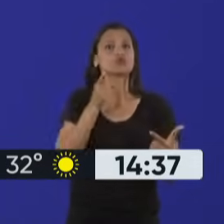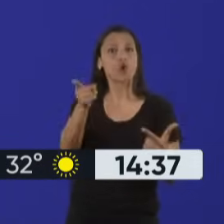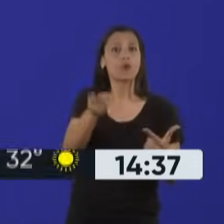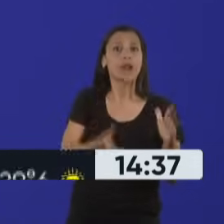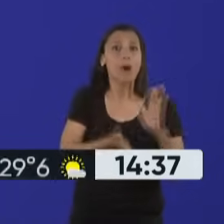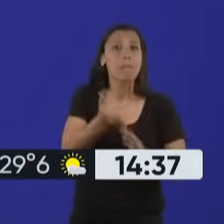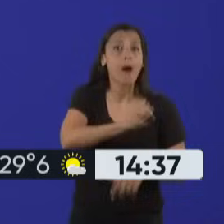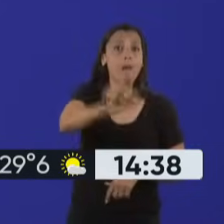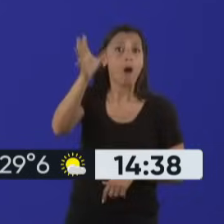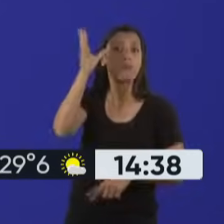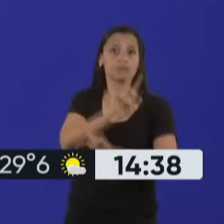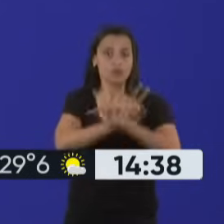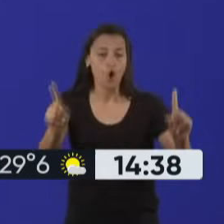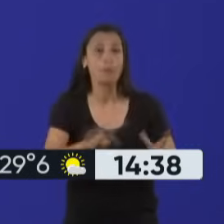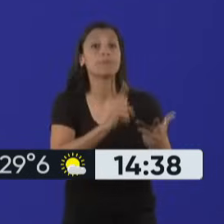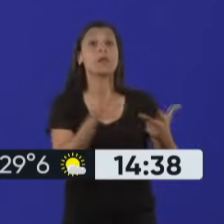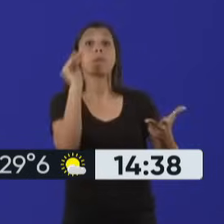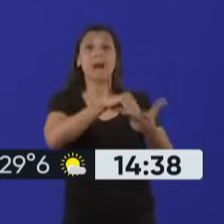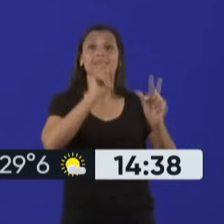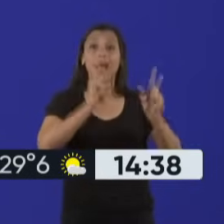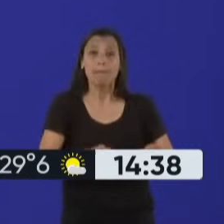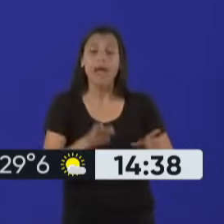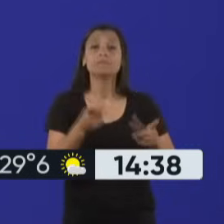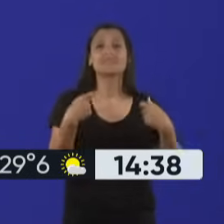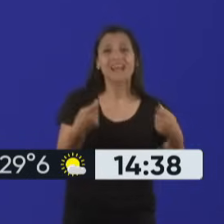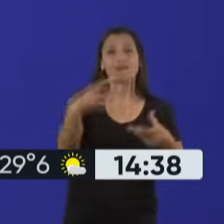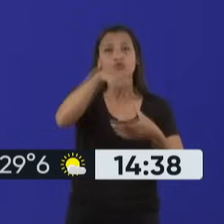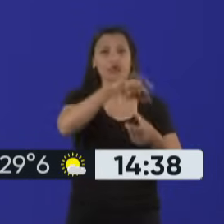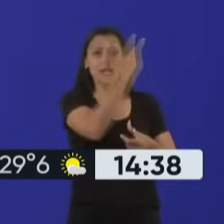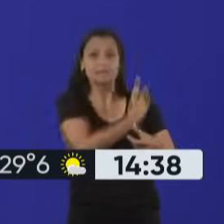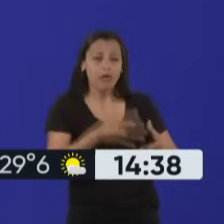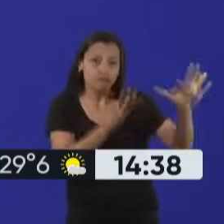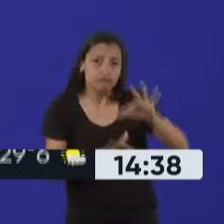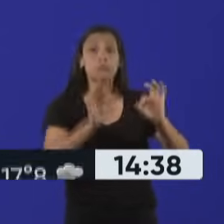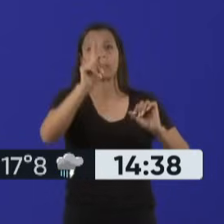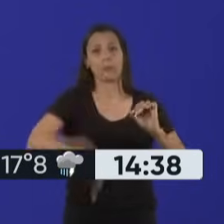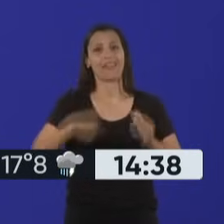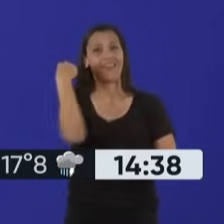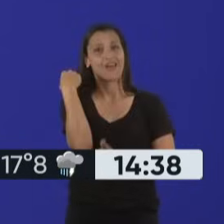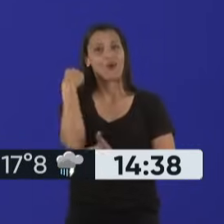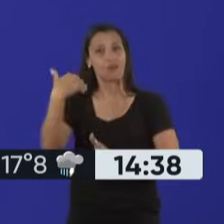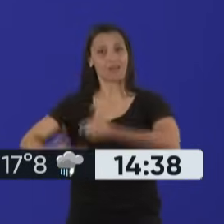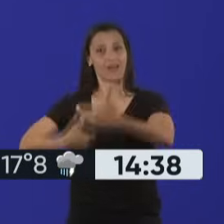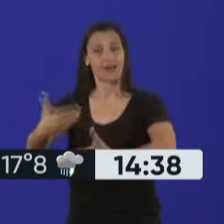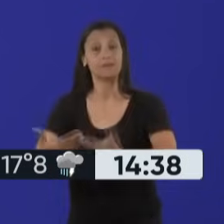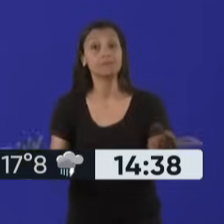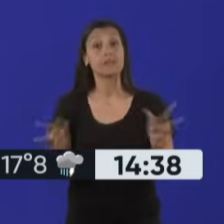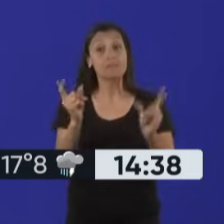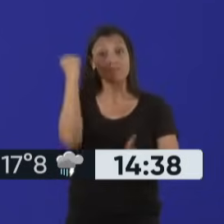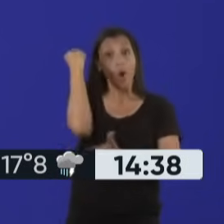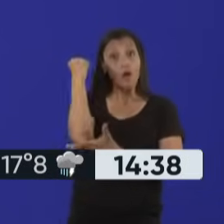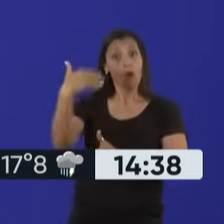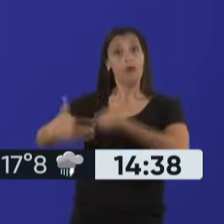sino que además la recomposición de las cuentas públicas derivó en una expansión de la economía. Y de hecho, esa expansión de la